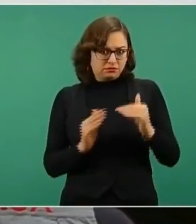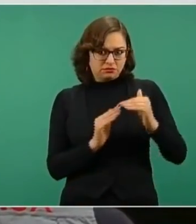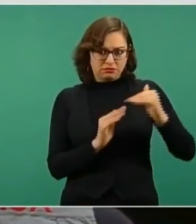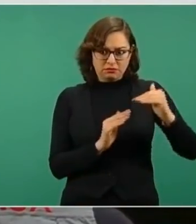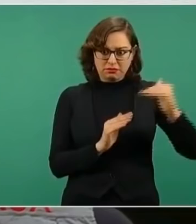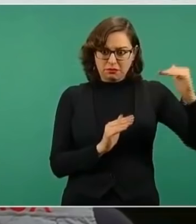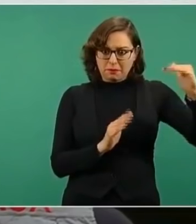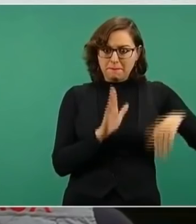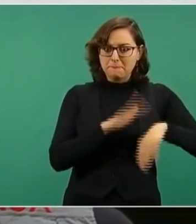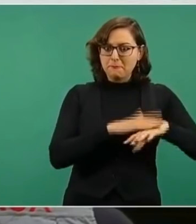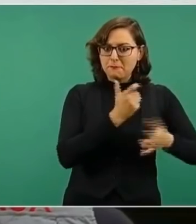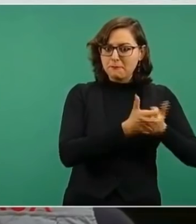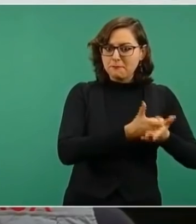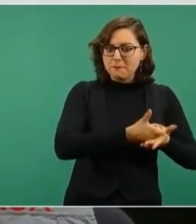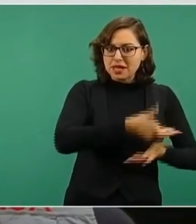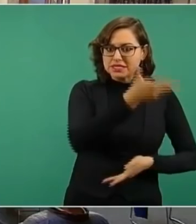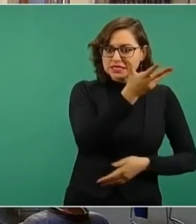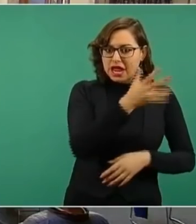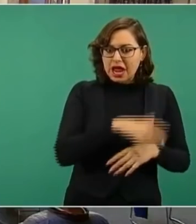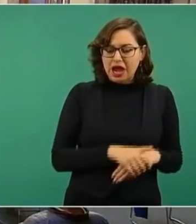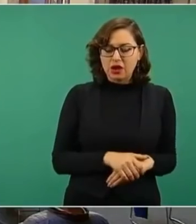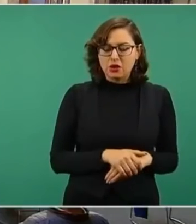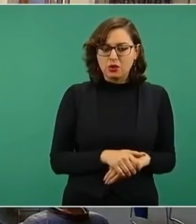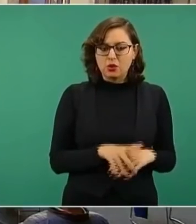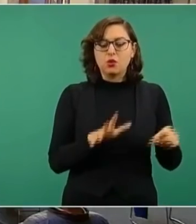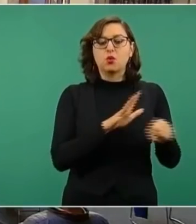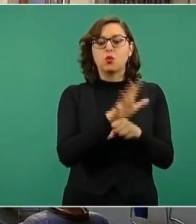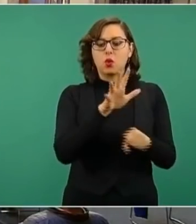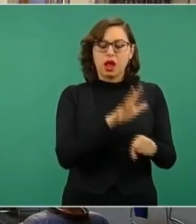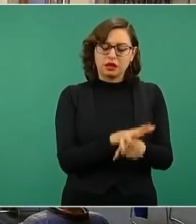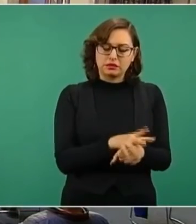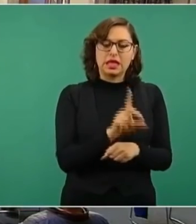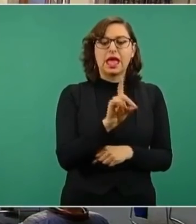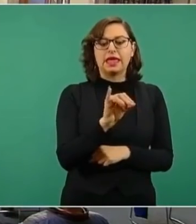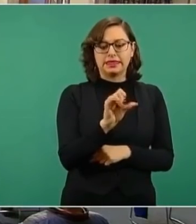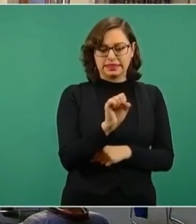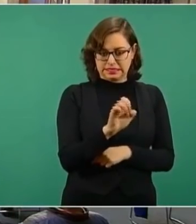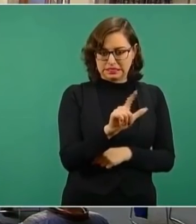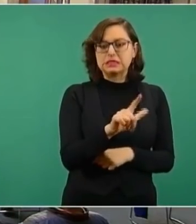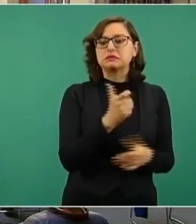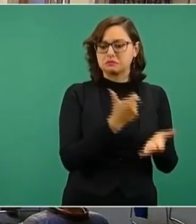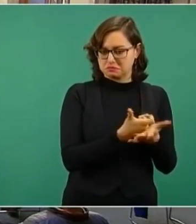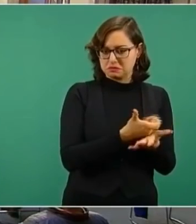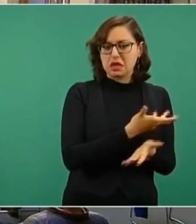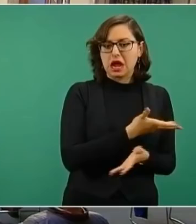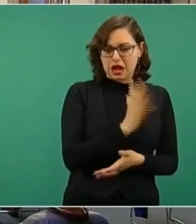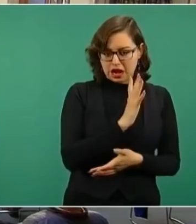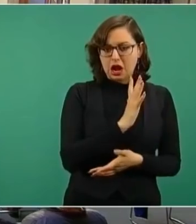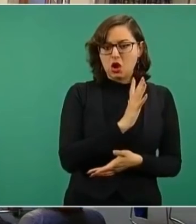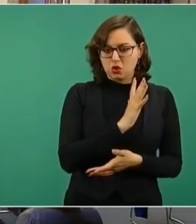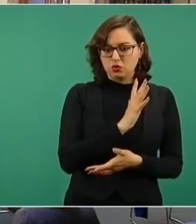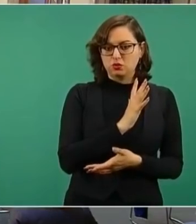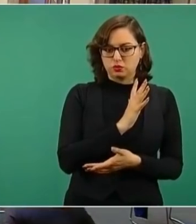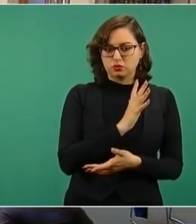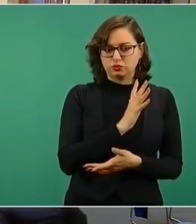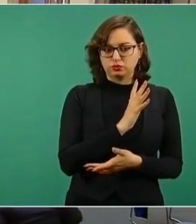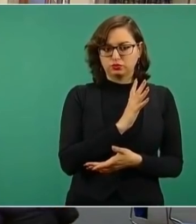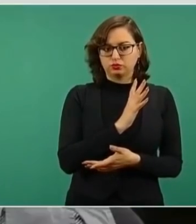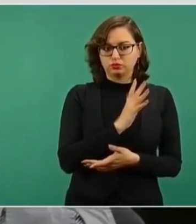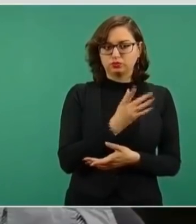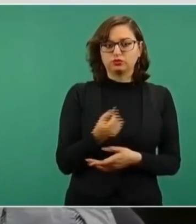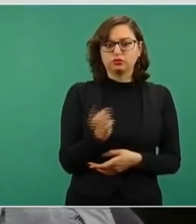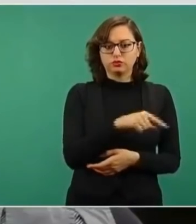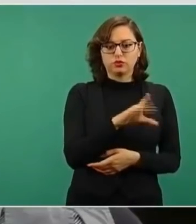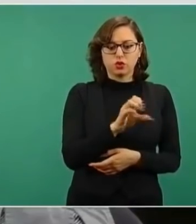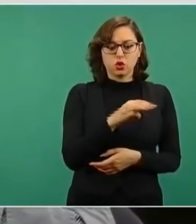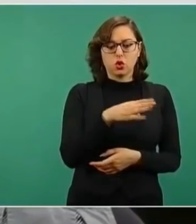obviamente, son algunas energías que se generan con diésel, que es un combustible caro, y algunas en menor medida con